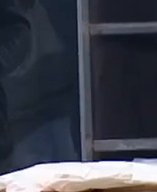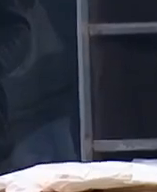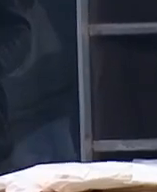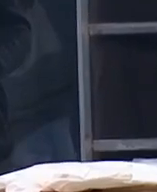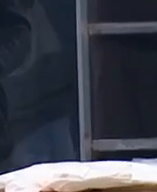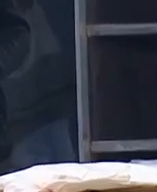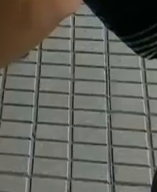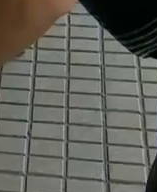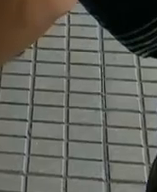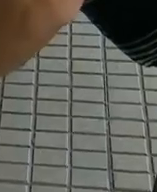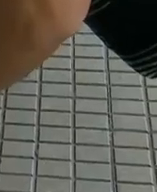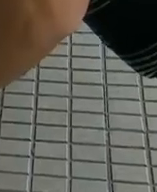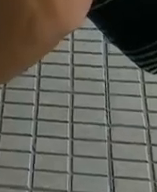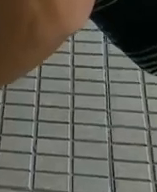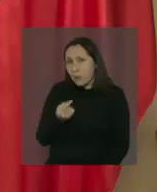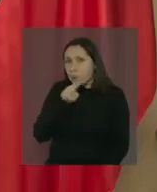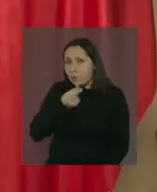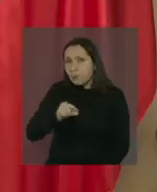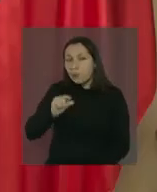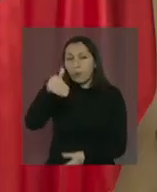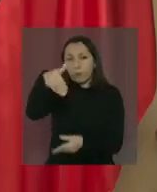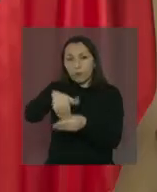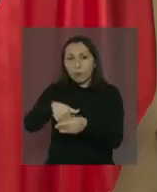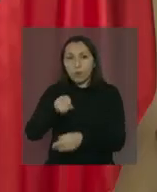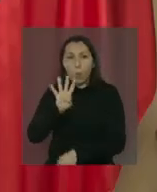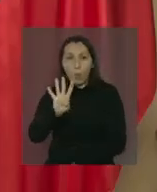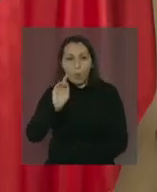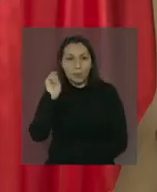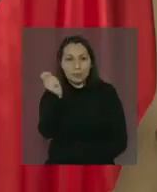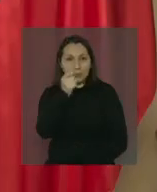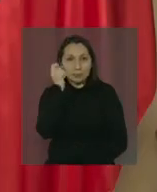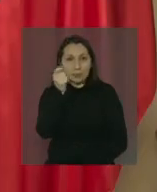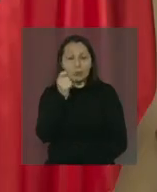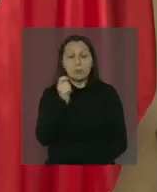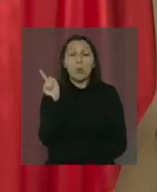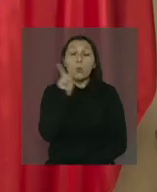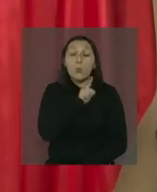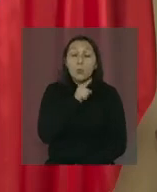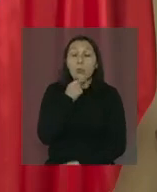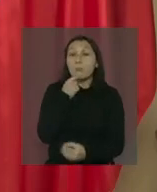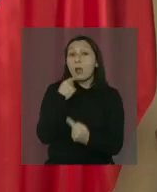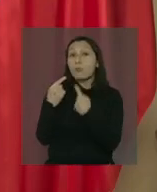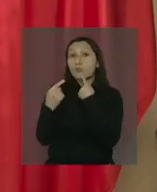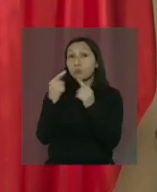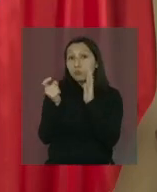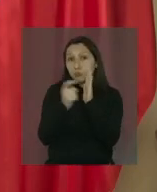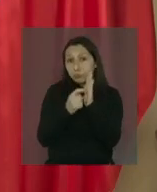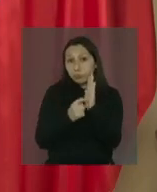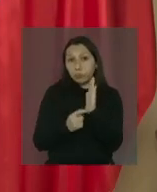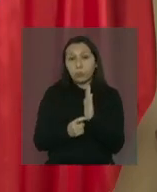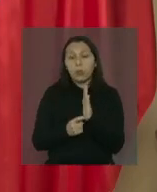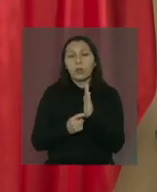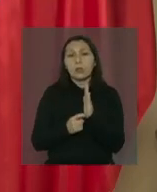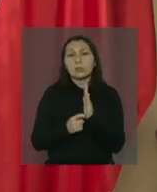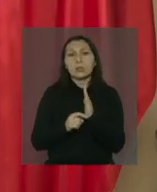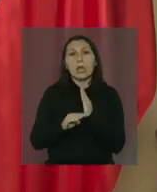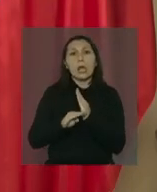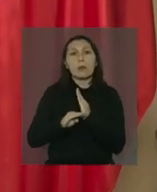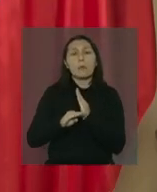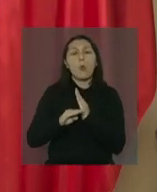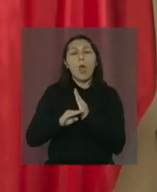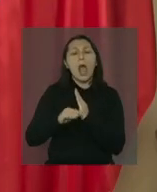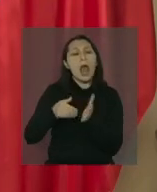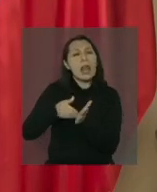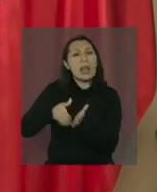para bien. El bien del país, ¿no? Estamos acá con Soledad Alvear, que queremos justamente aprovechar porque, Soledad, usted formó parte o forma parte